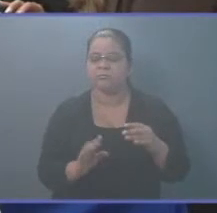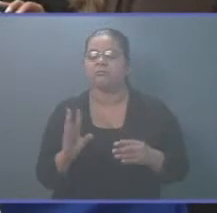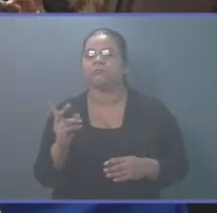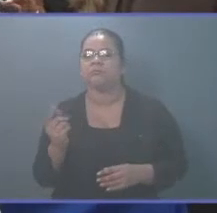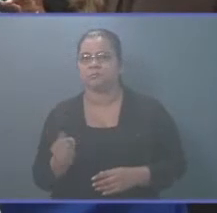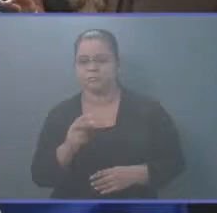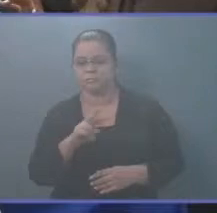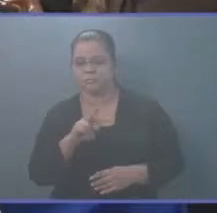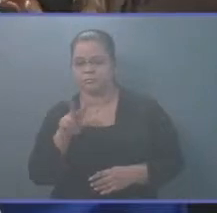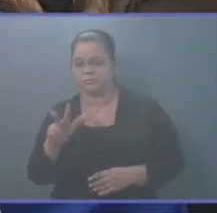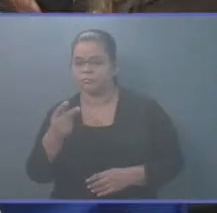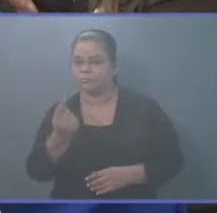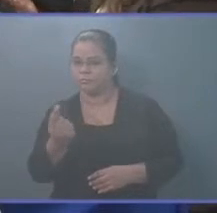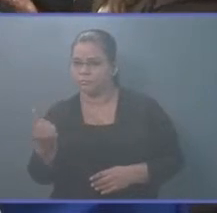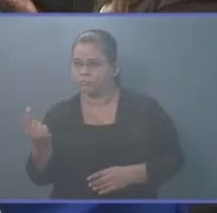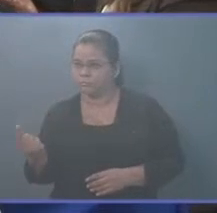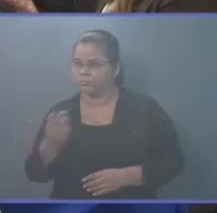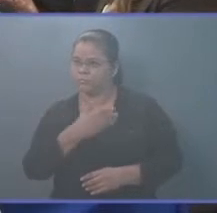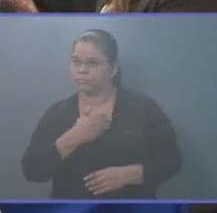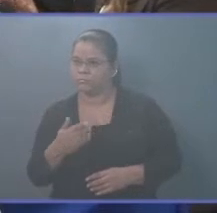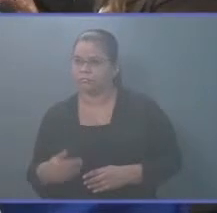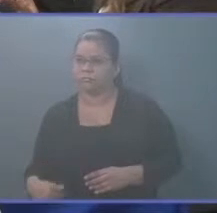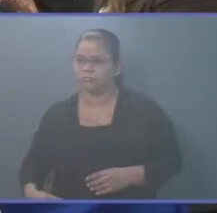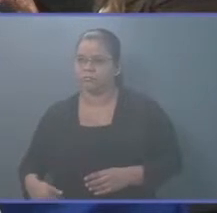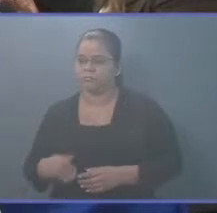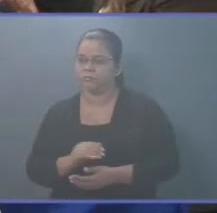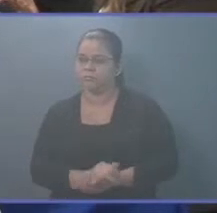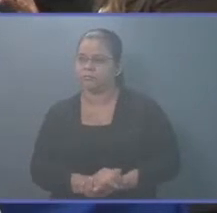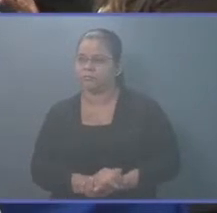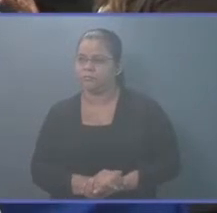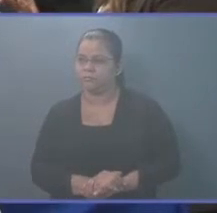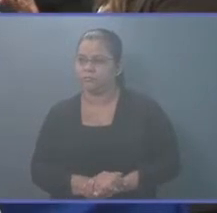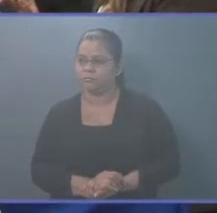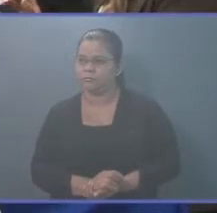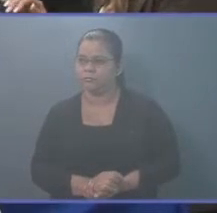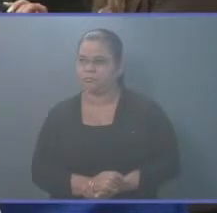corresponde a 23 personas, presidente.